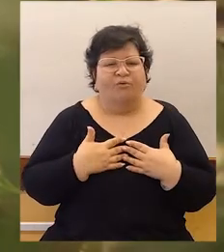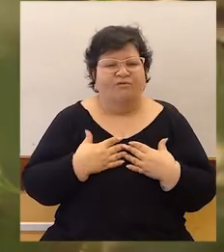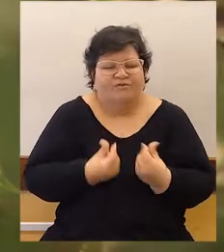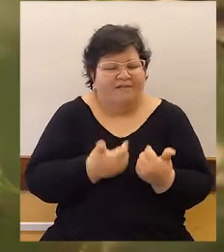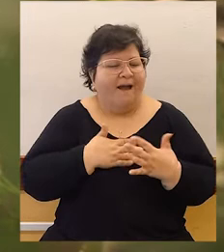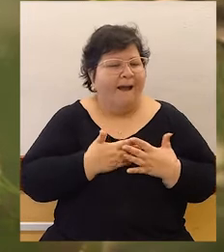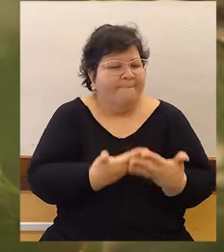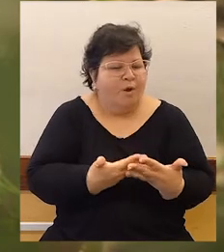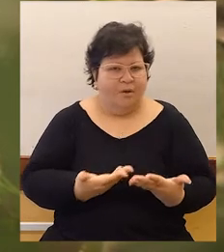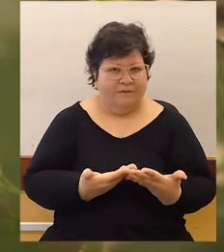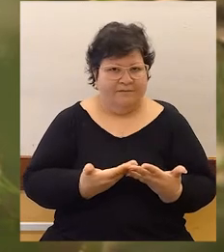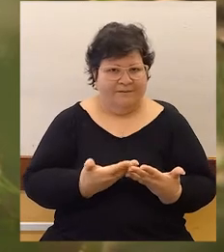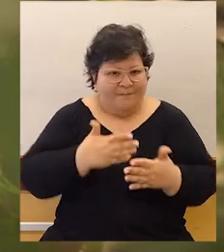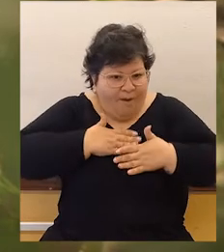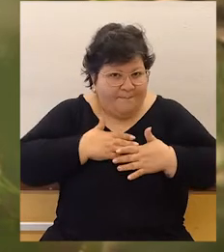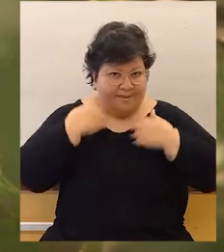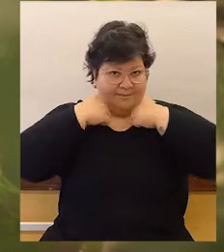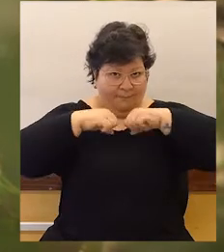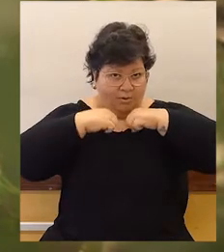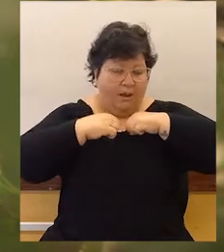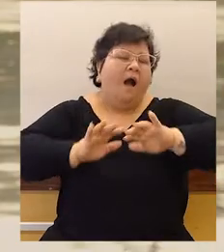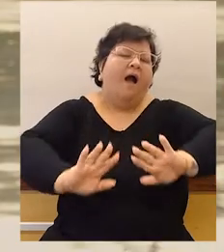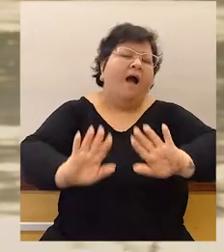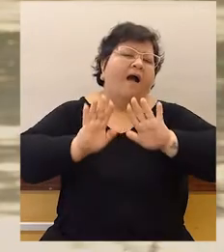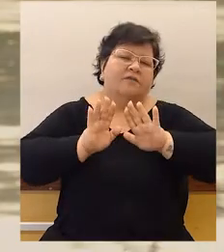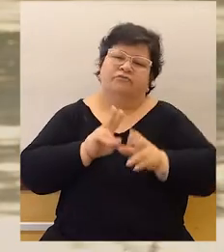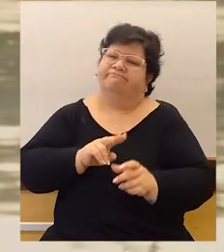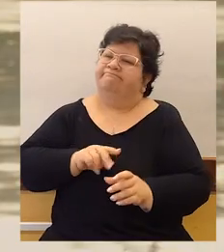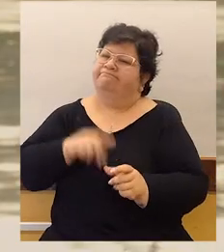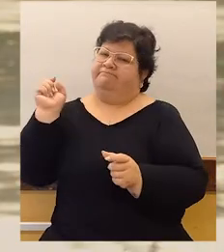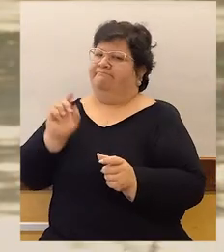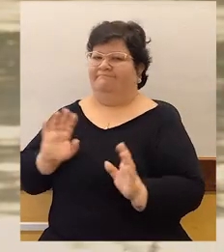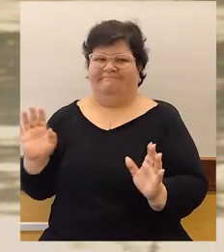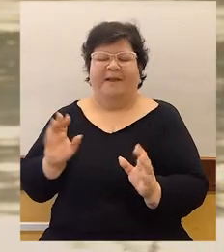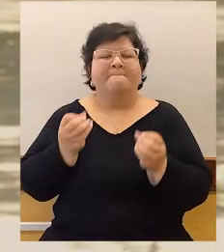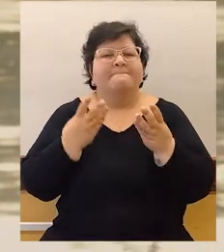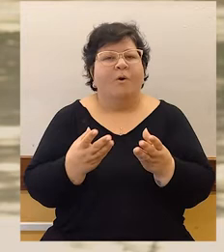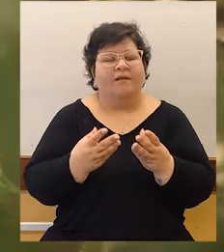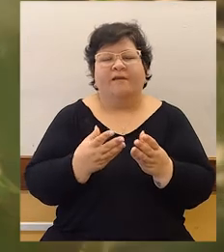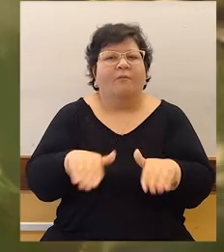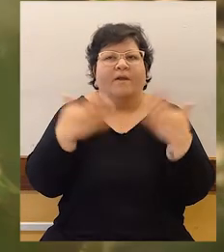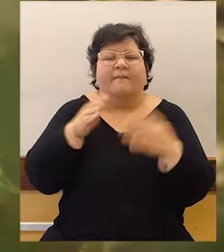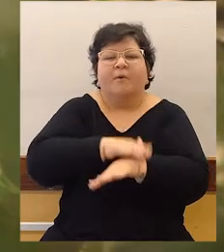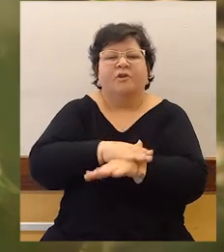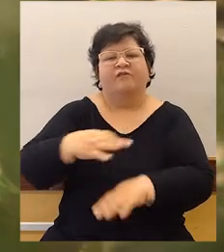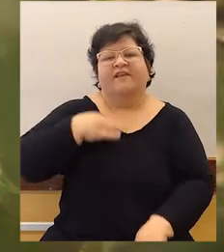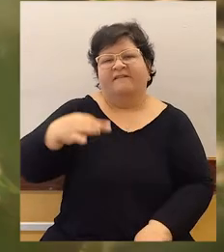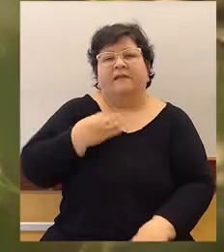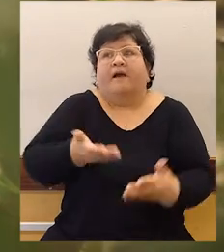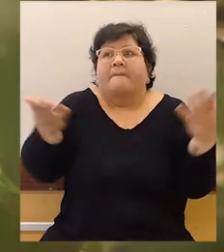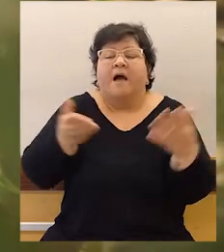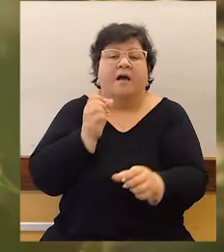ser el momento de decir que tengo que retirarme, de que ya no es lo mío, ¿no? Porque en realidad creo que pasa en cualquier ámbito de la vida. Capaz que uno hace un